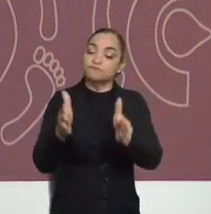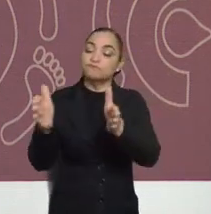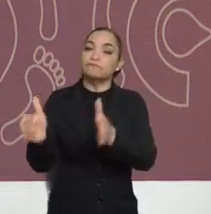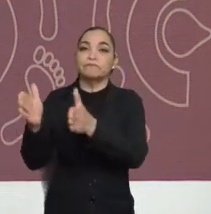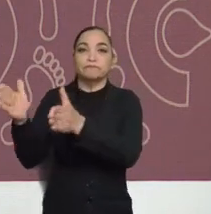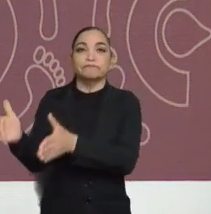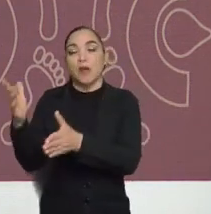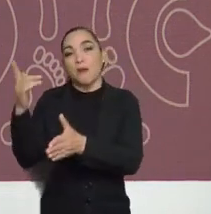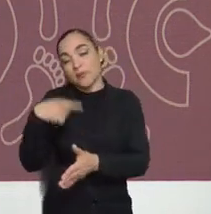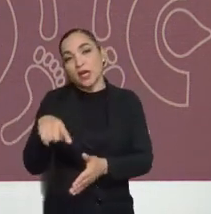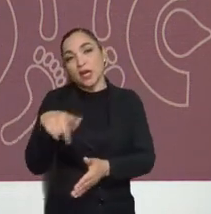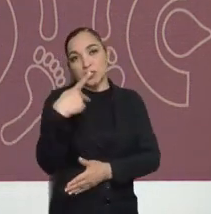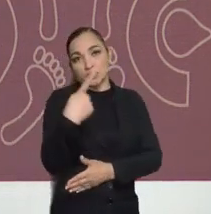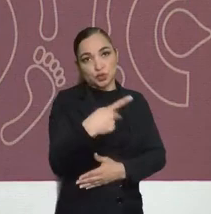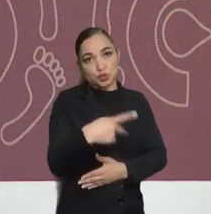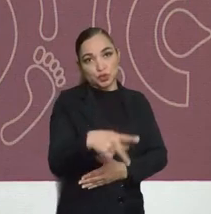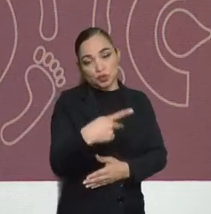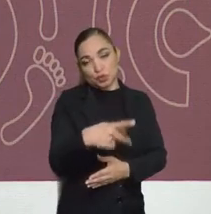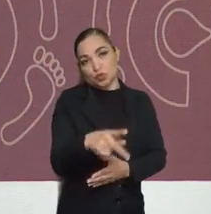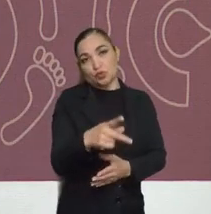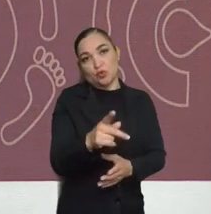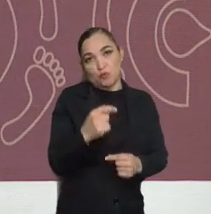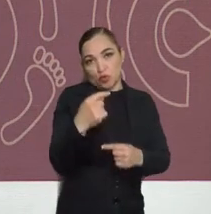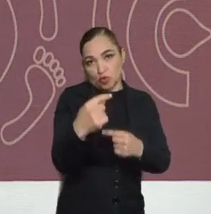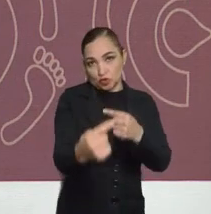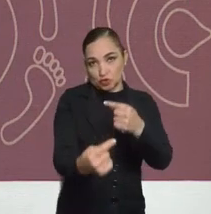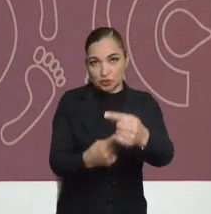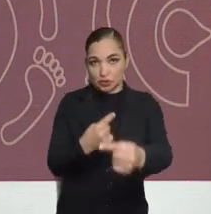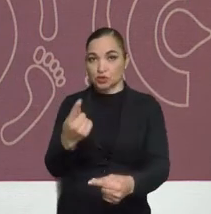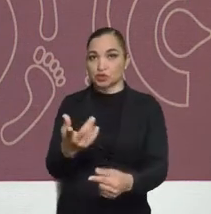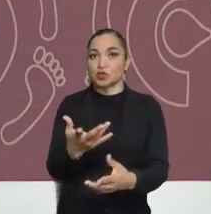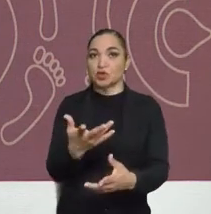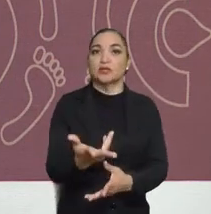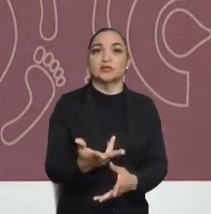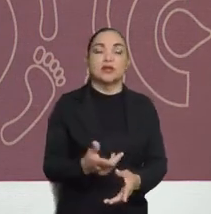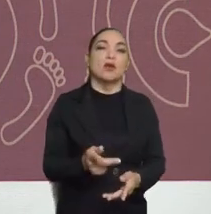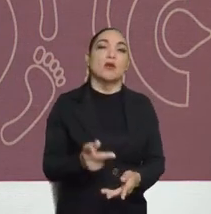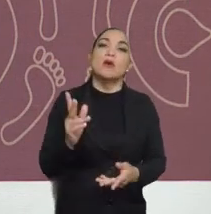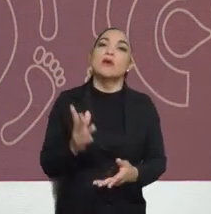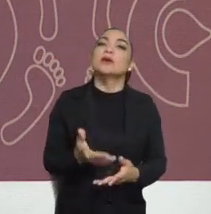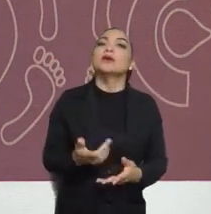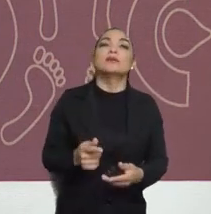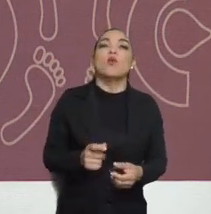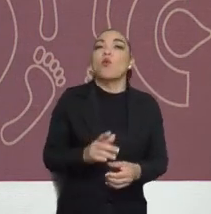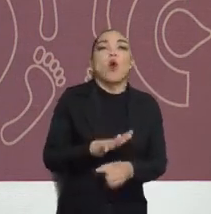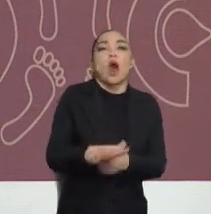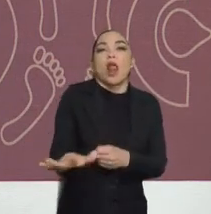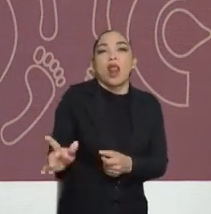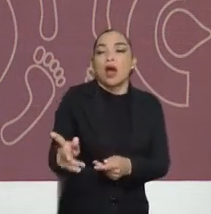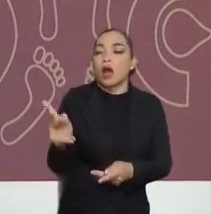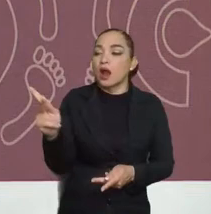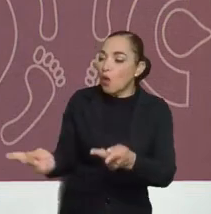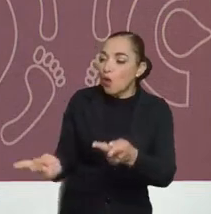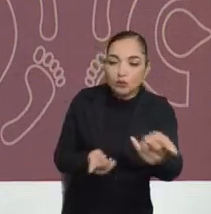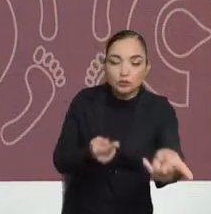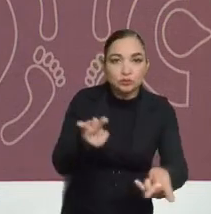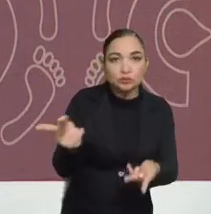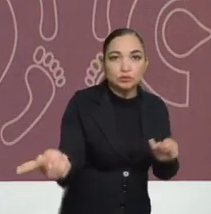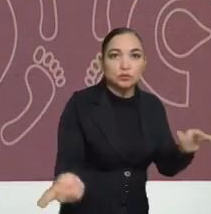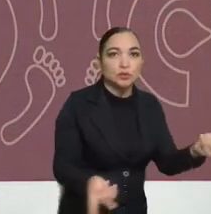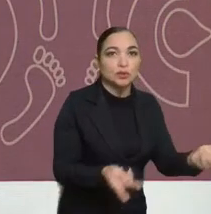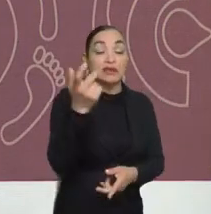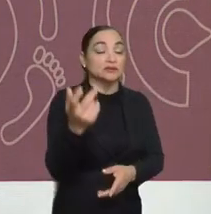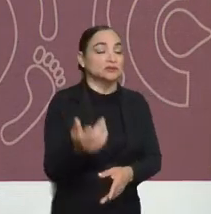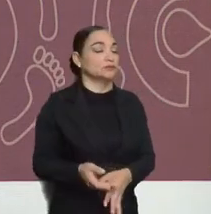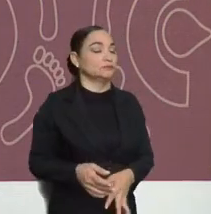estime pertinentes en este proceso, específicamente la consulta. Creo que eso es muy importante dejarlo